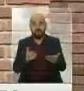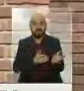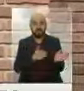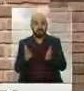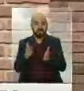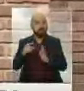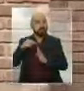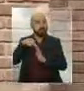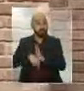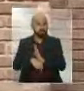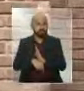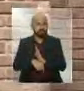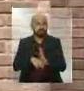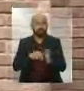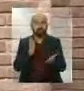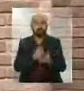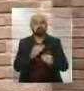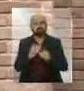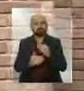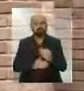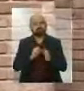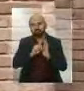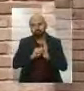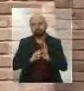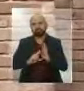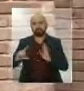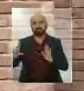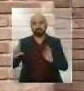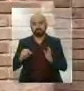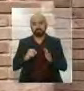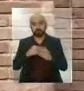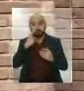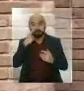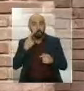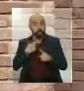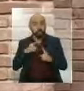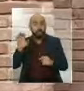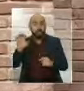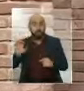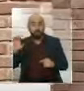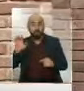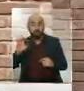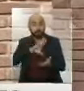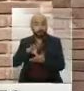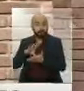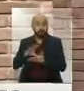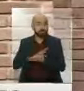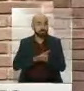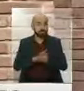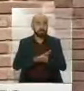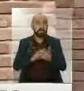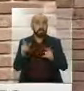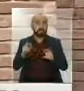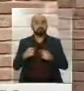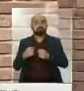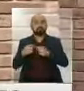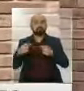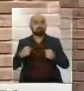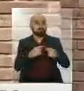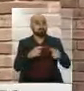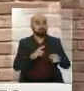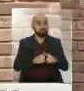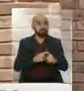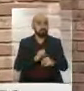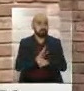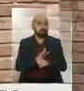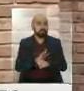que avanzar a un desconfinamiento progradual. Miremos los países del norte, miremos Europa. Los rebrotes del coronavirus han sido aún más